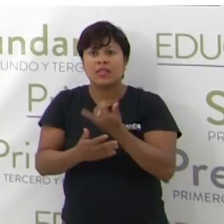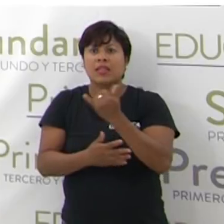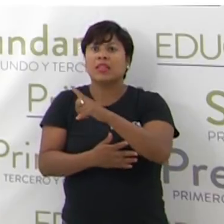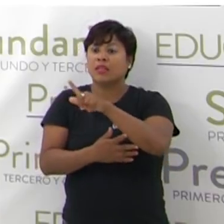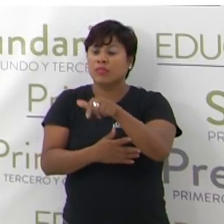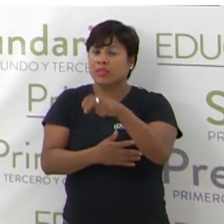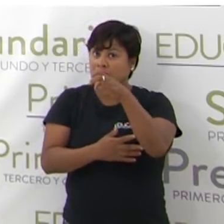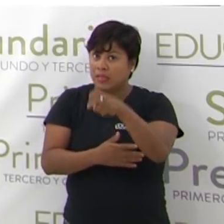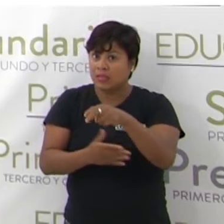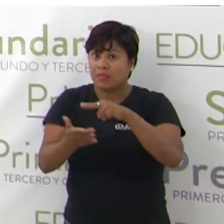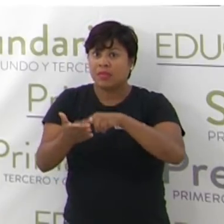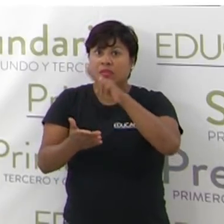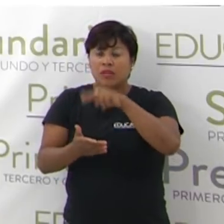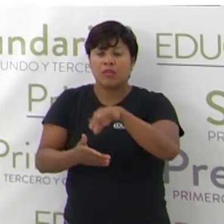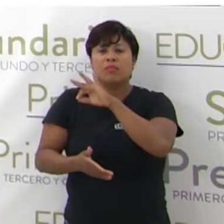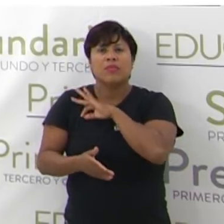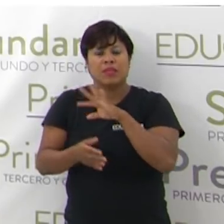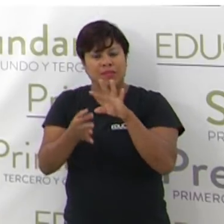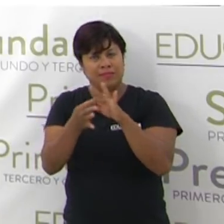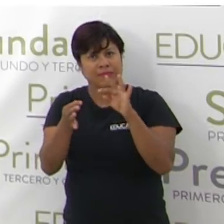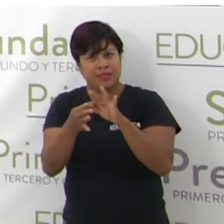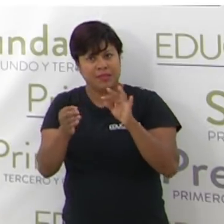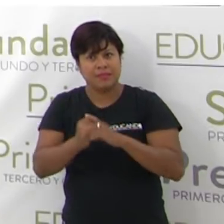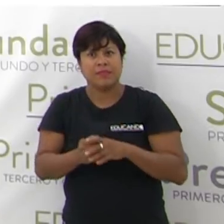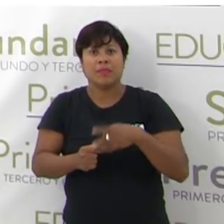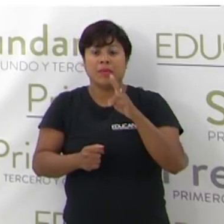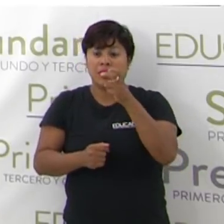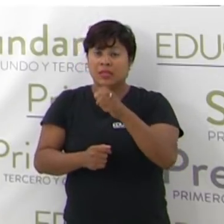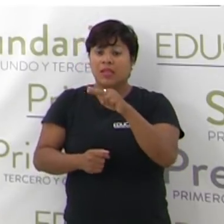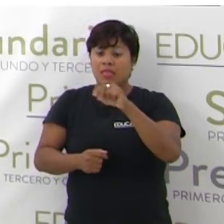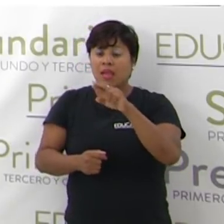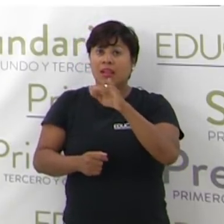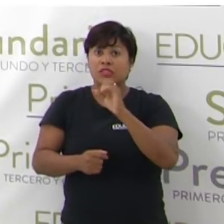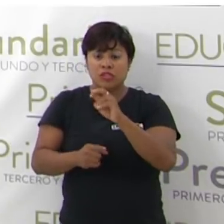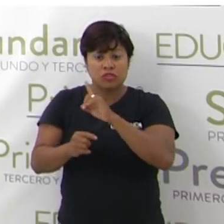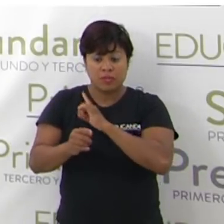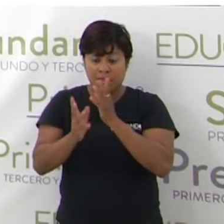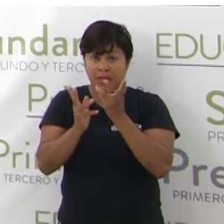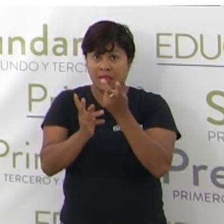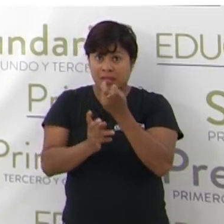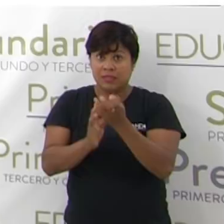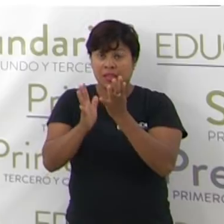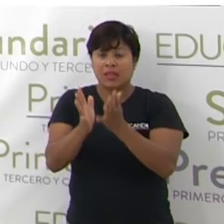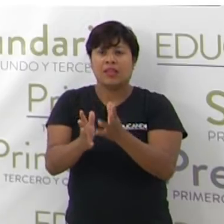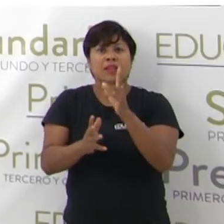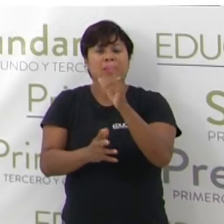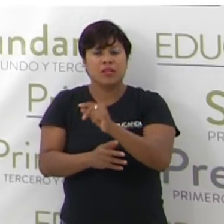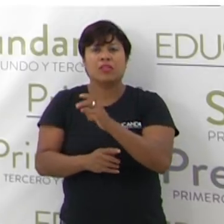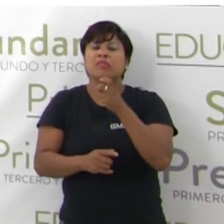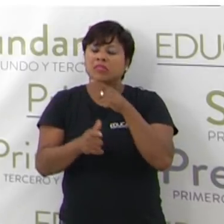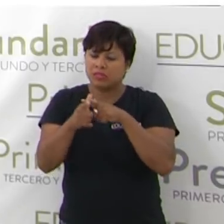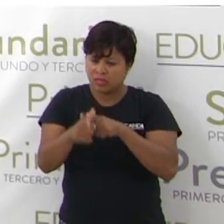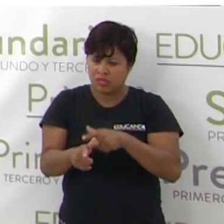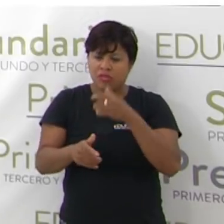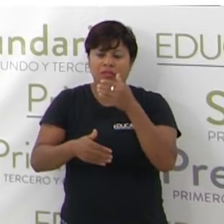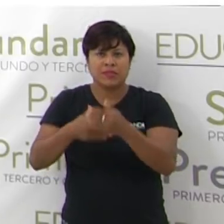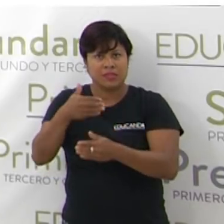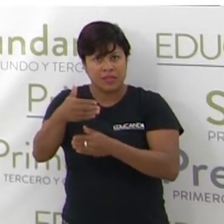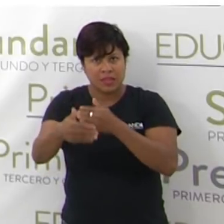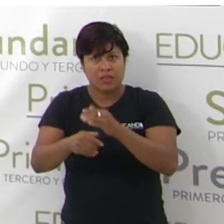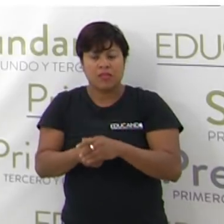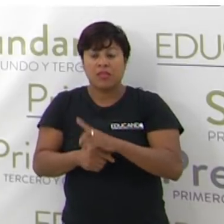esas pinturas él podía contar. Pero la narración no se quedó ahí, la narración siguió avanzando.